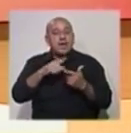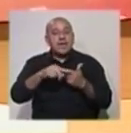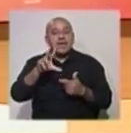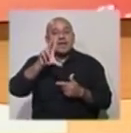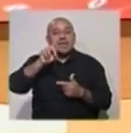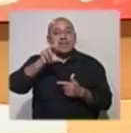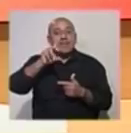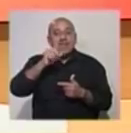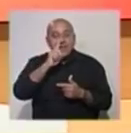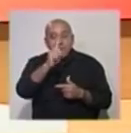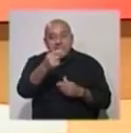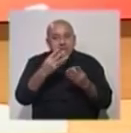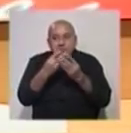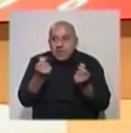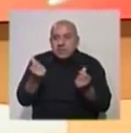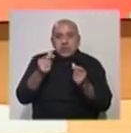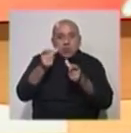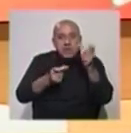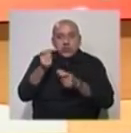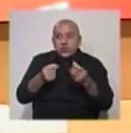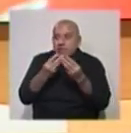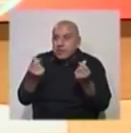30.000 desaparecidos en los últimos 8 años.